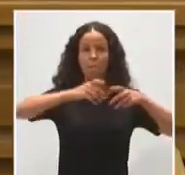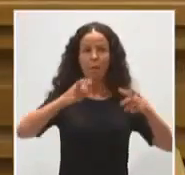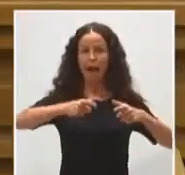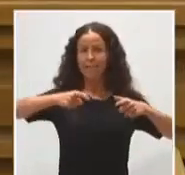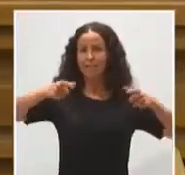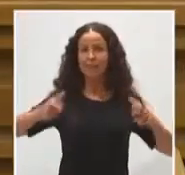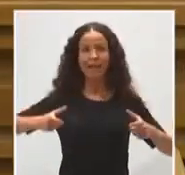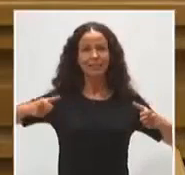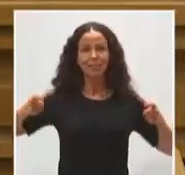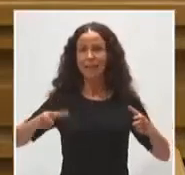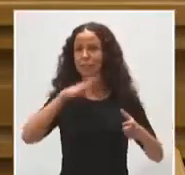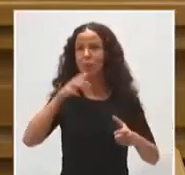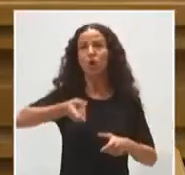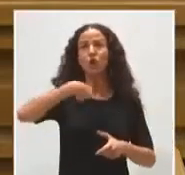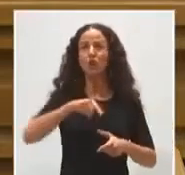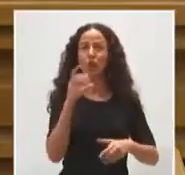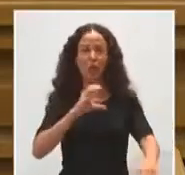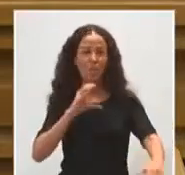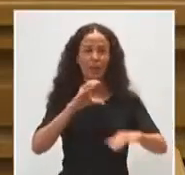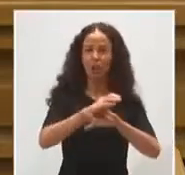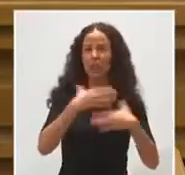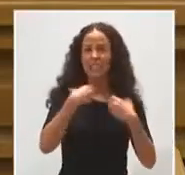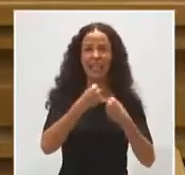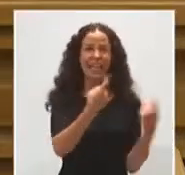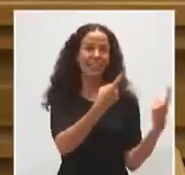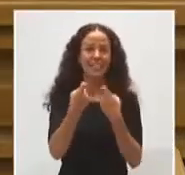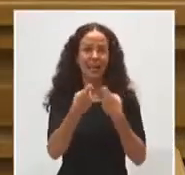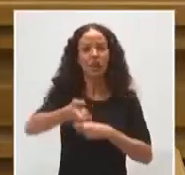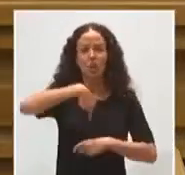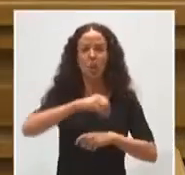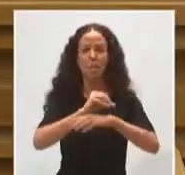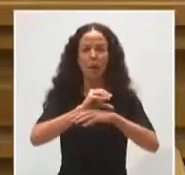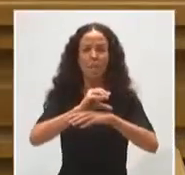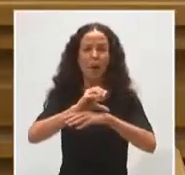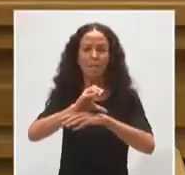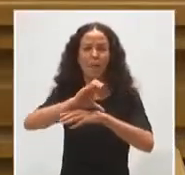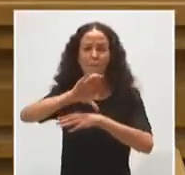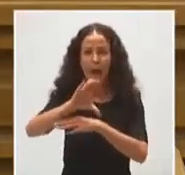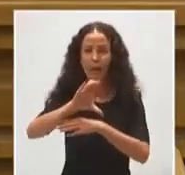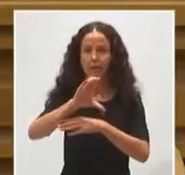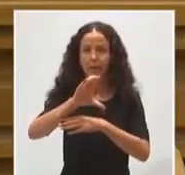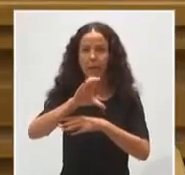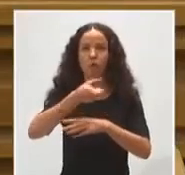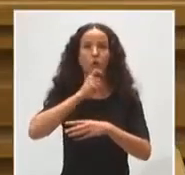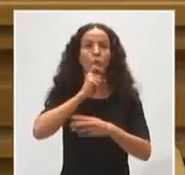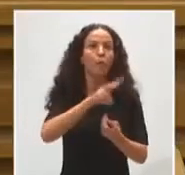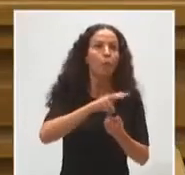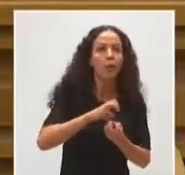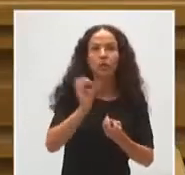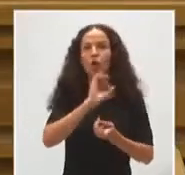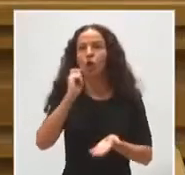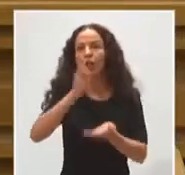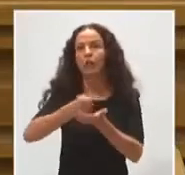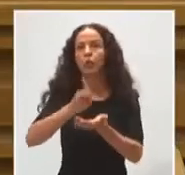invirtiendo en sanidad todo aquello que vayamos viendo necesario que la gente nos permita vía retributiva habría impuestos les recuerdo